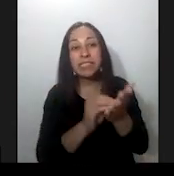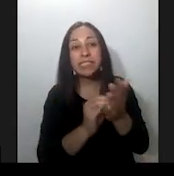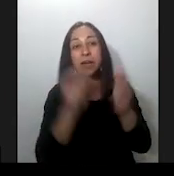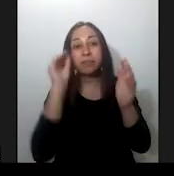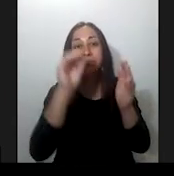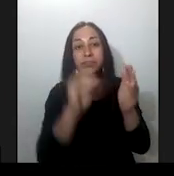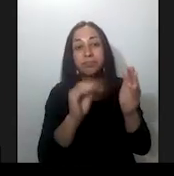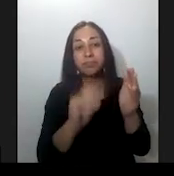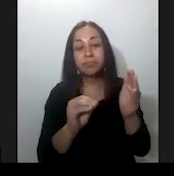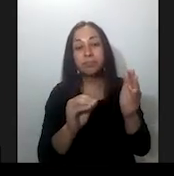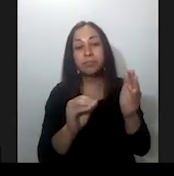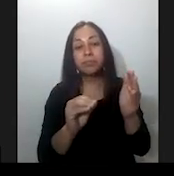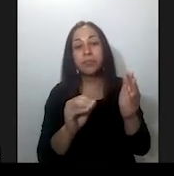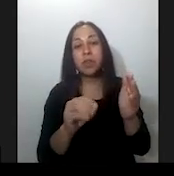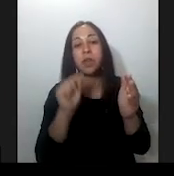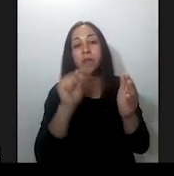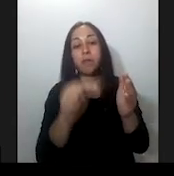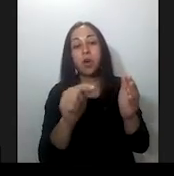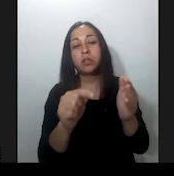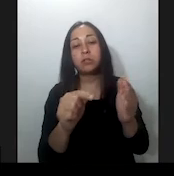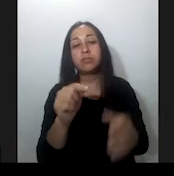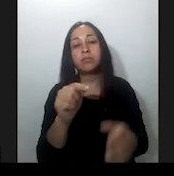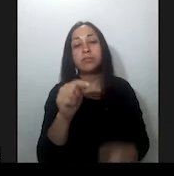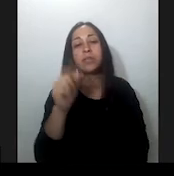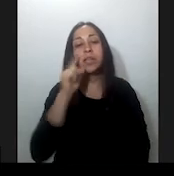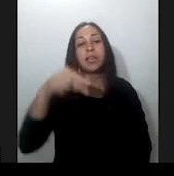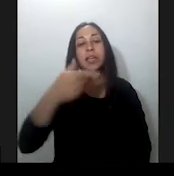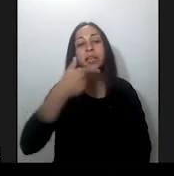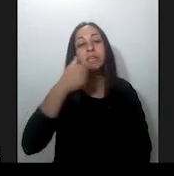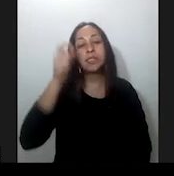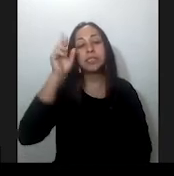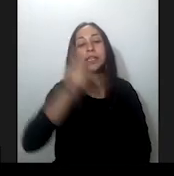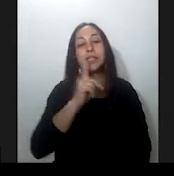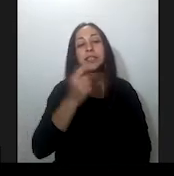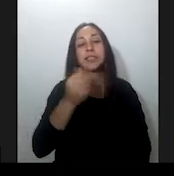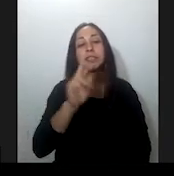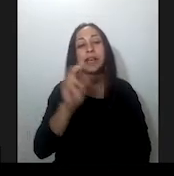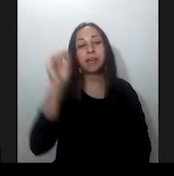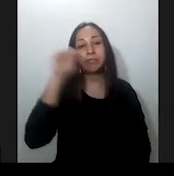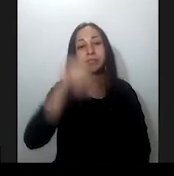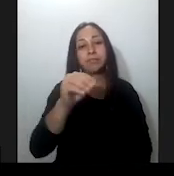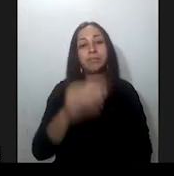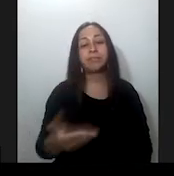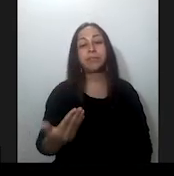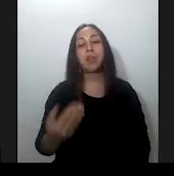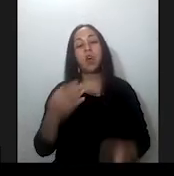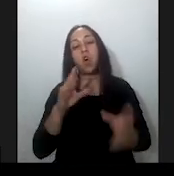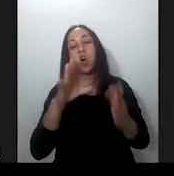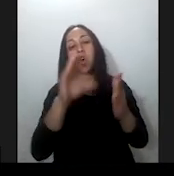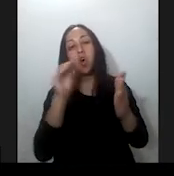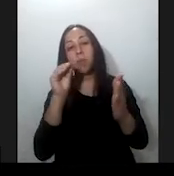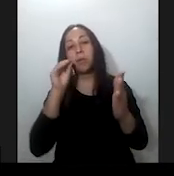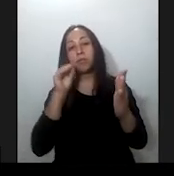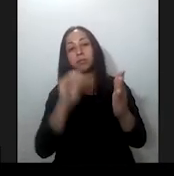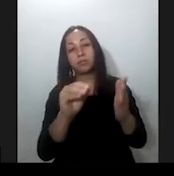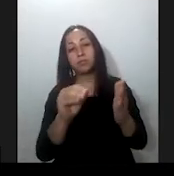Si quisiera agregar más registro a la tabla, simplemente clic derecho, insertar, y ahí puedo agregar un nuevo ítem a mi tabla,